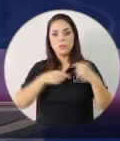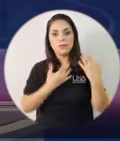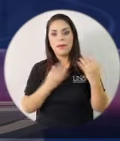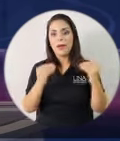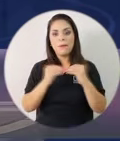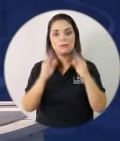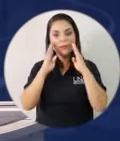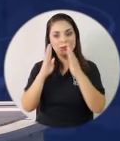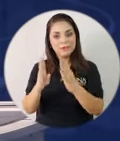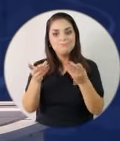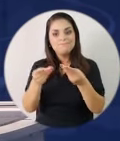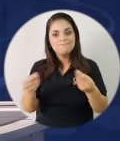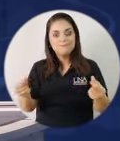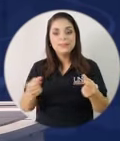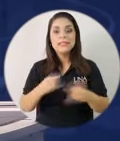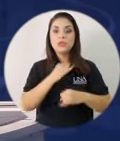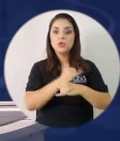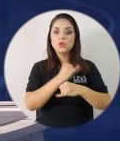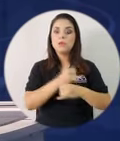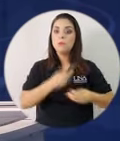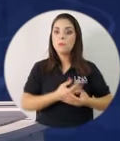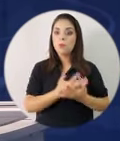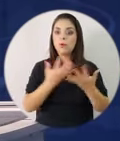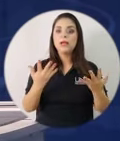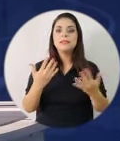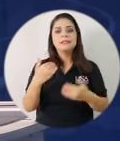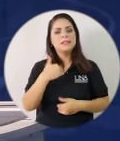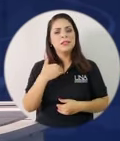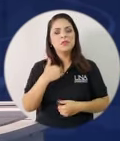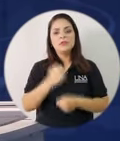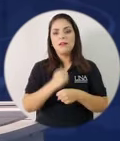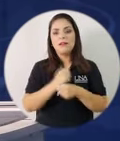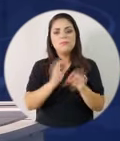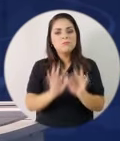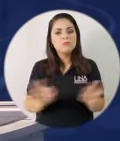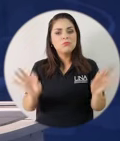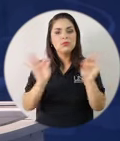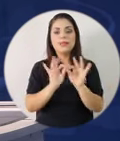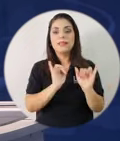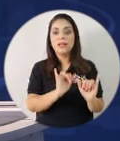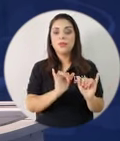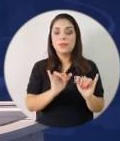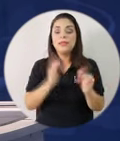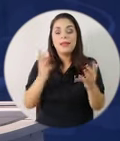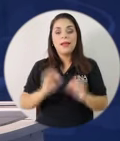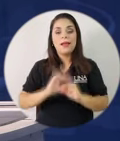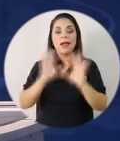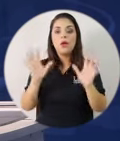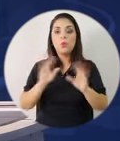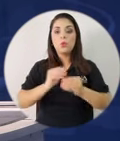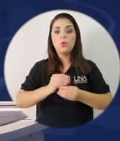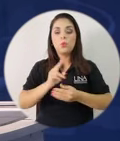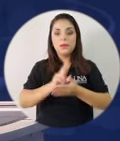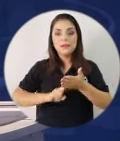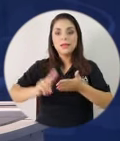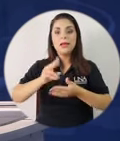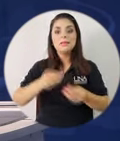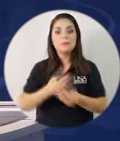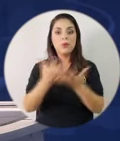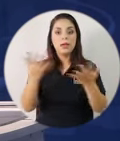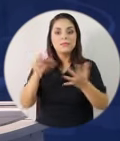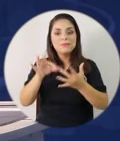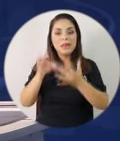esperar más para ser atendidas. Las instituciones públicas tienen un papel fundamental en esto, y ni qué decir las universidades estatales como